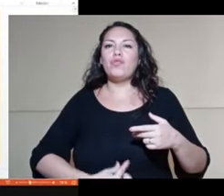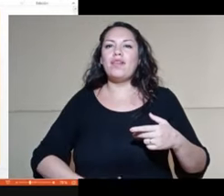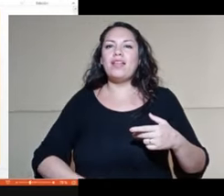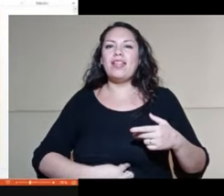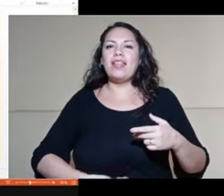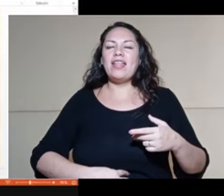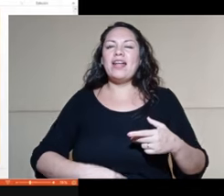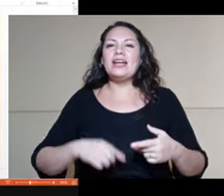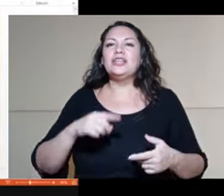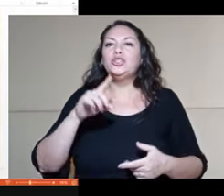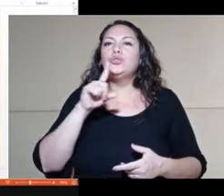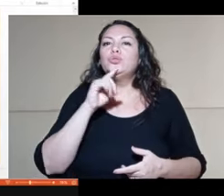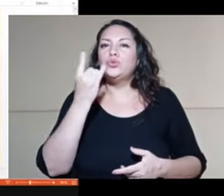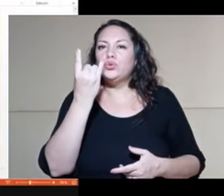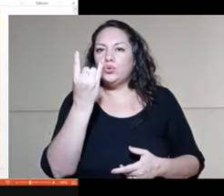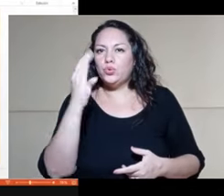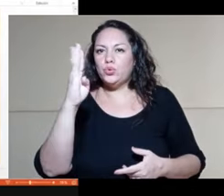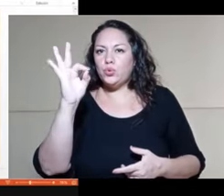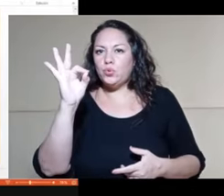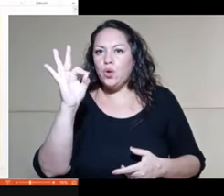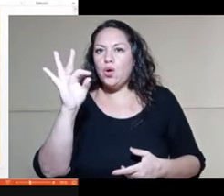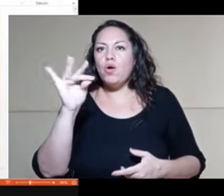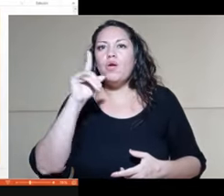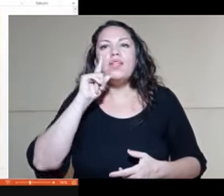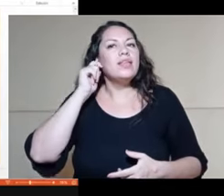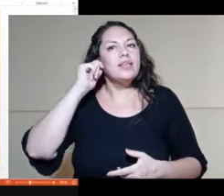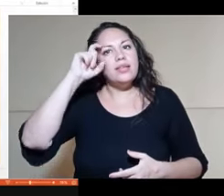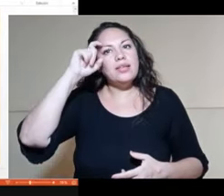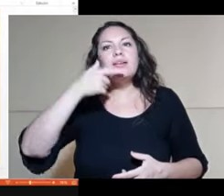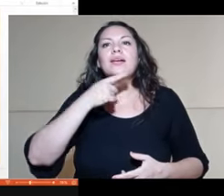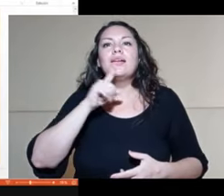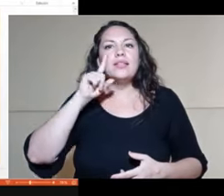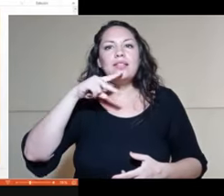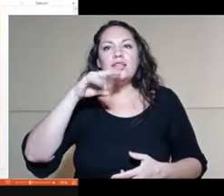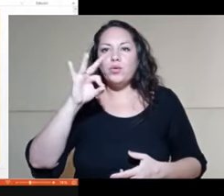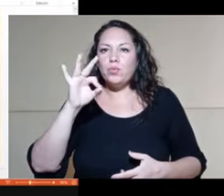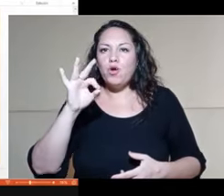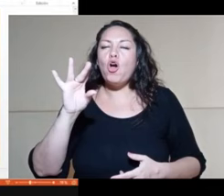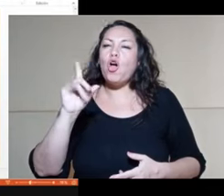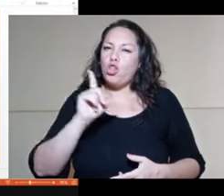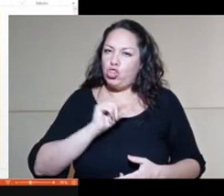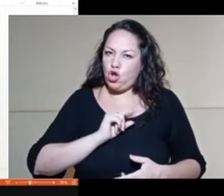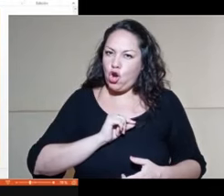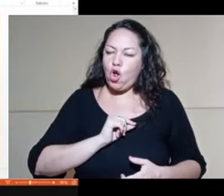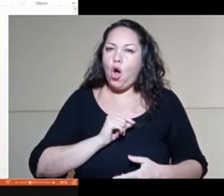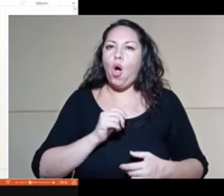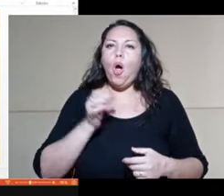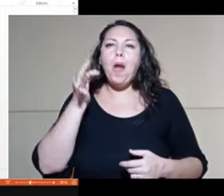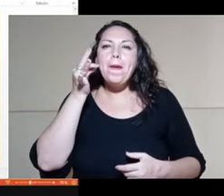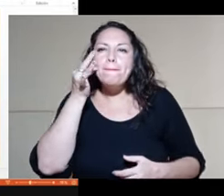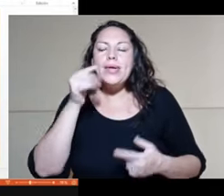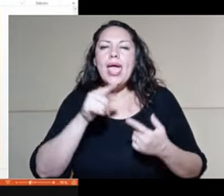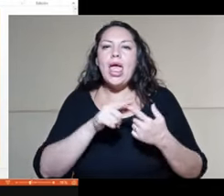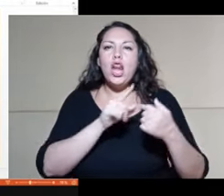gran dolor, porque están muy expuestas, están muy hacia afuera, entonces producen dolor. Sobre todo en